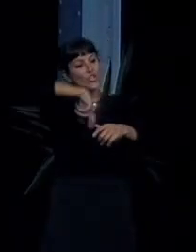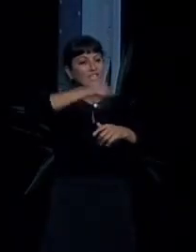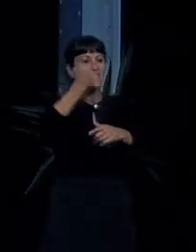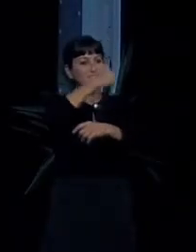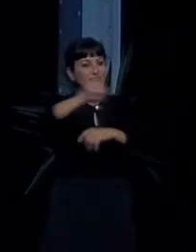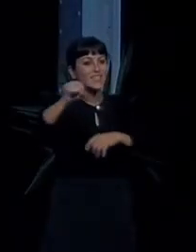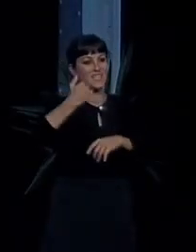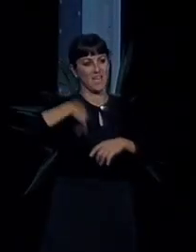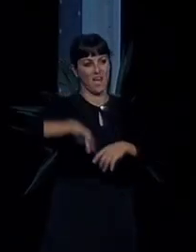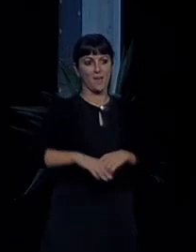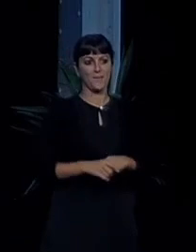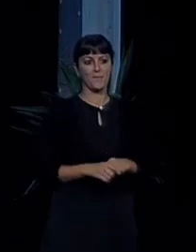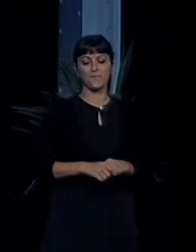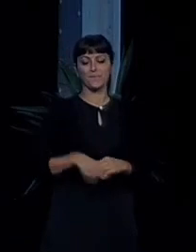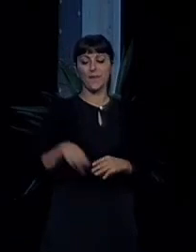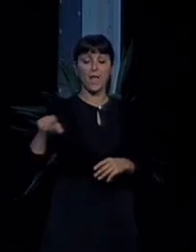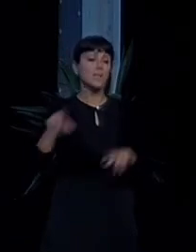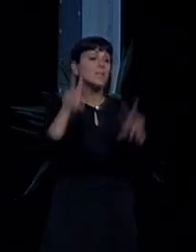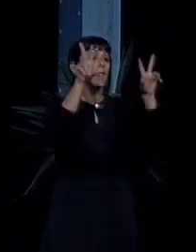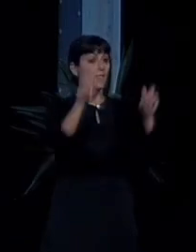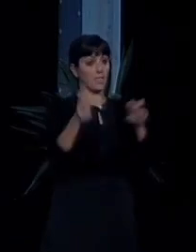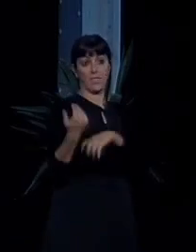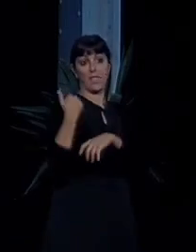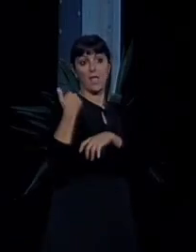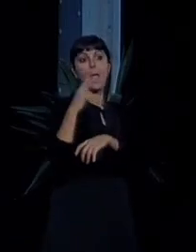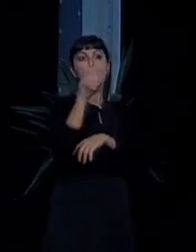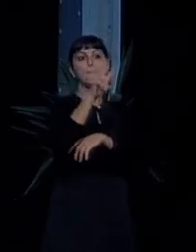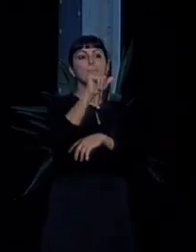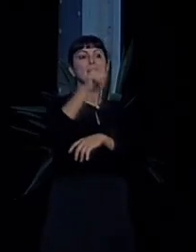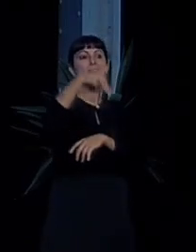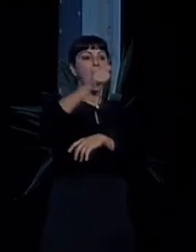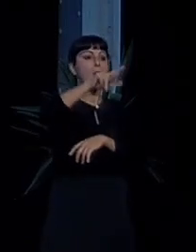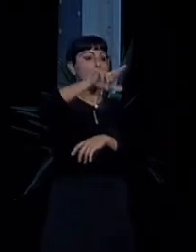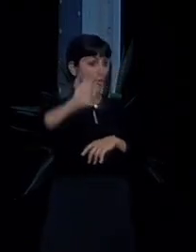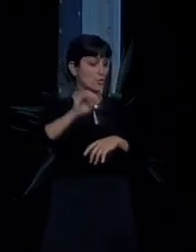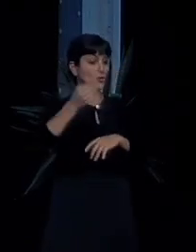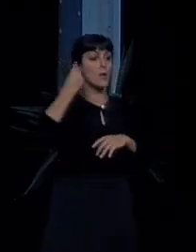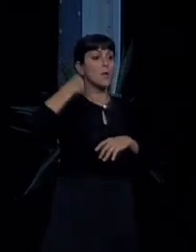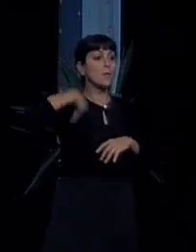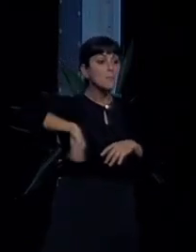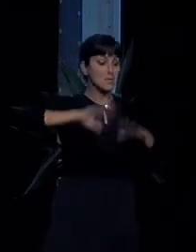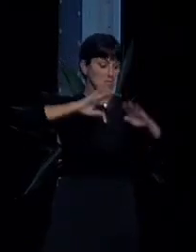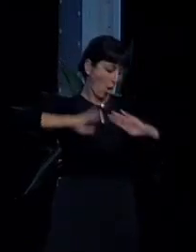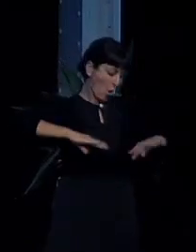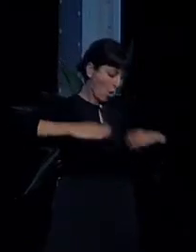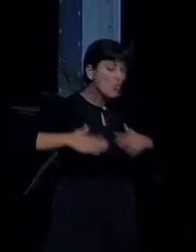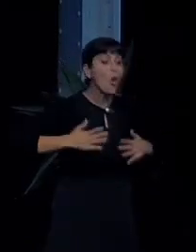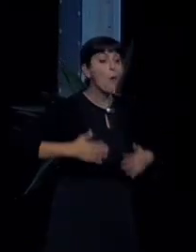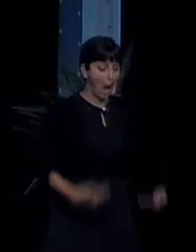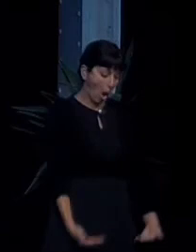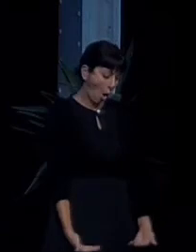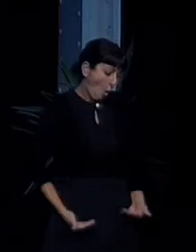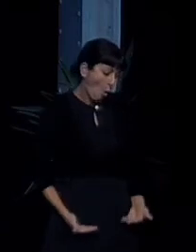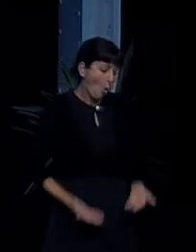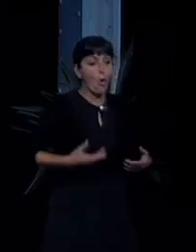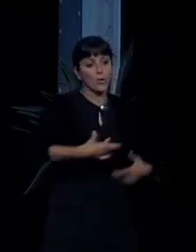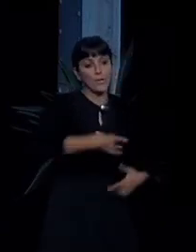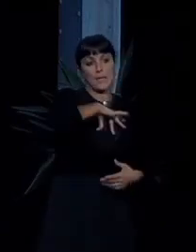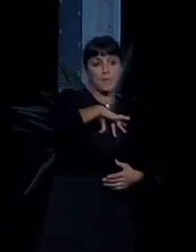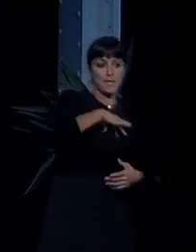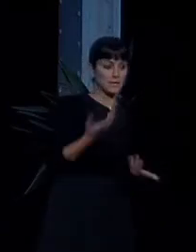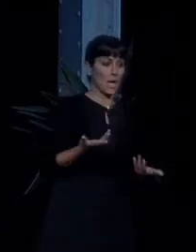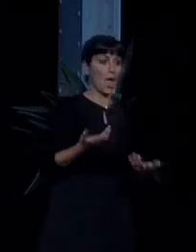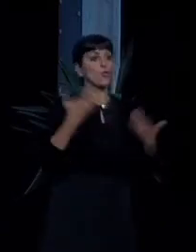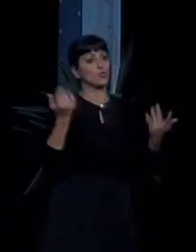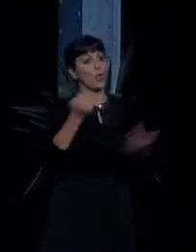Un titular un poco más reciente, ¿no? La asesinada en Vinaros fue descuartizada y enterrada por vestir ropa demasiado corta, ¿no? Esta es una consecuencia clara